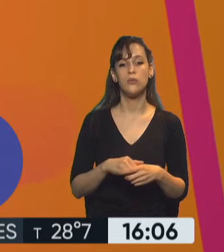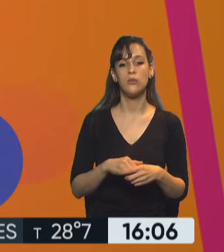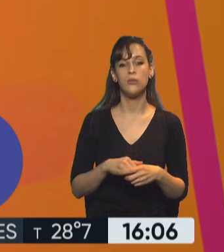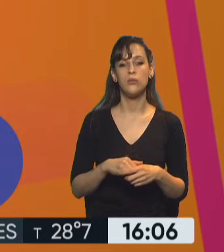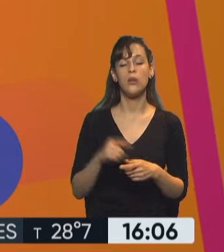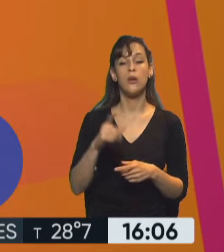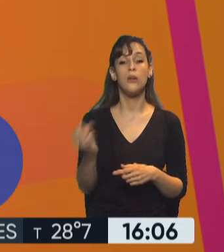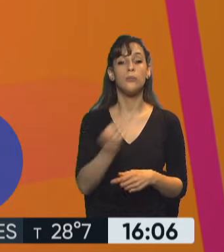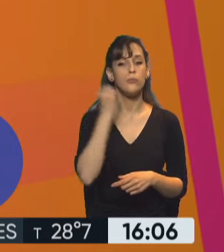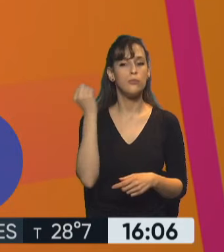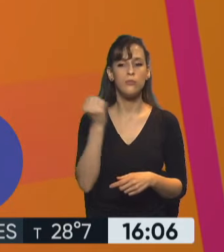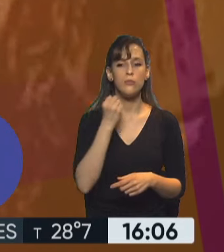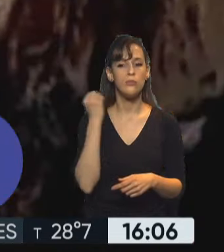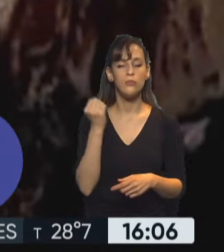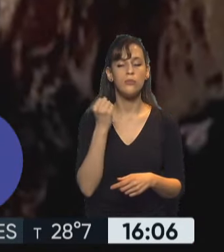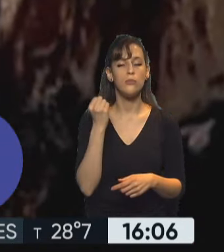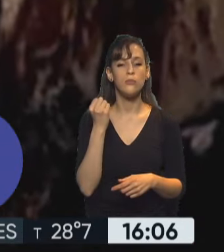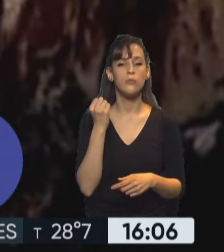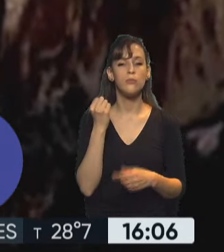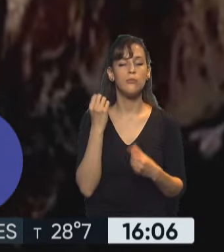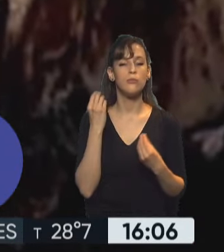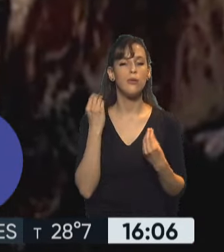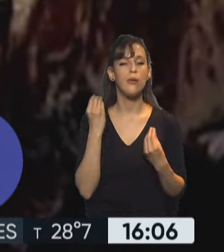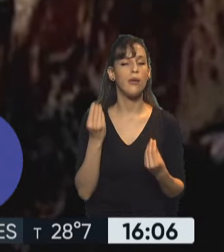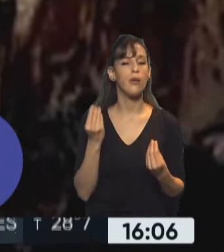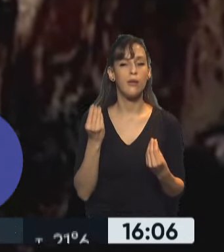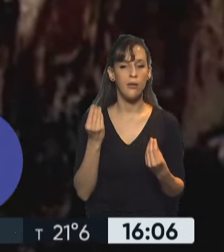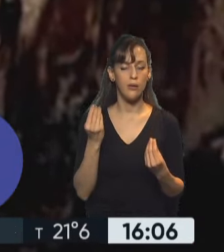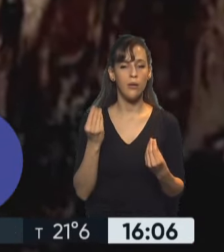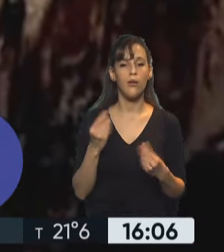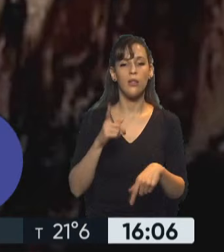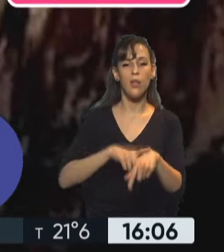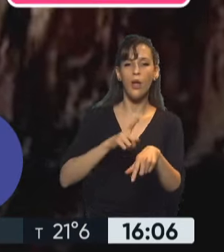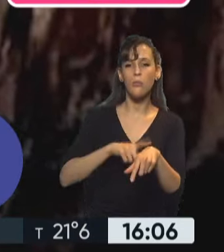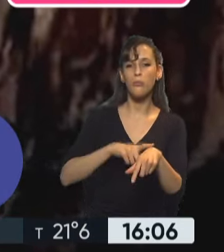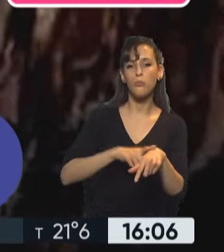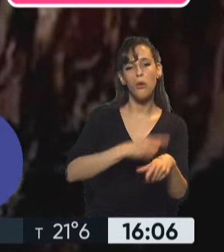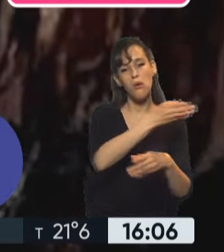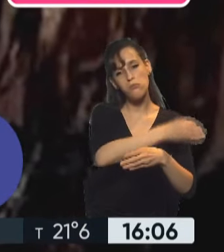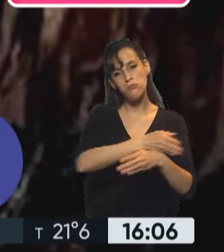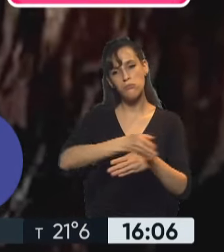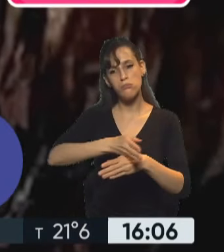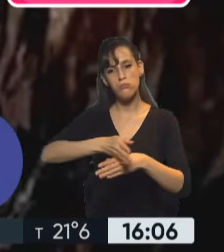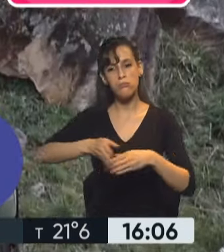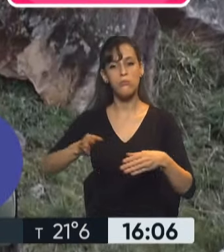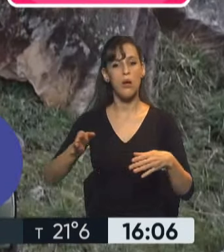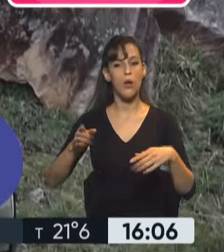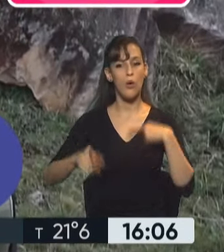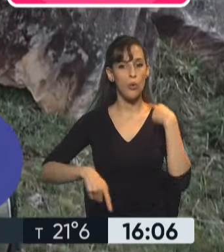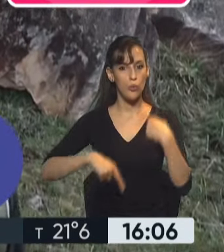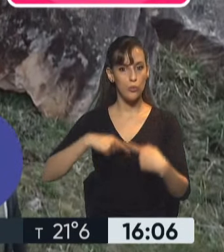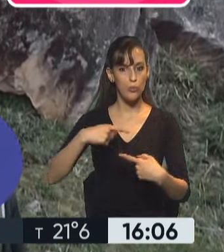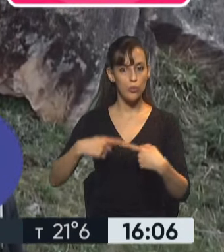lo importante de esto es que hay una continuidad a lo largo del tiempo, porque nosotros vemos que hay diferentes, en algunos